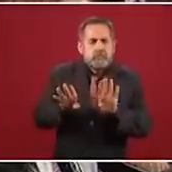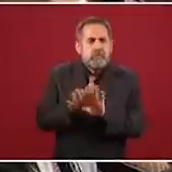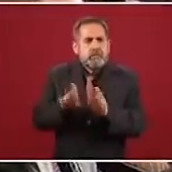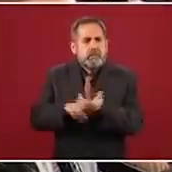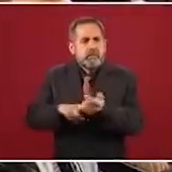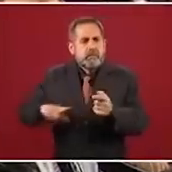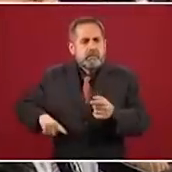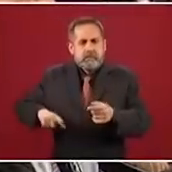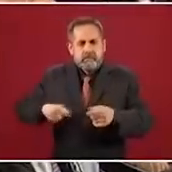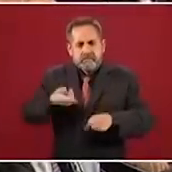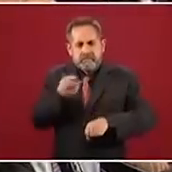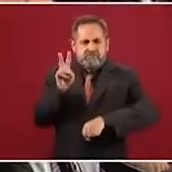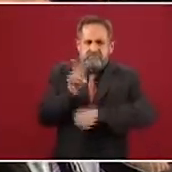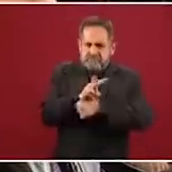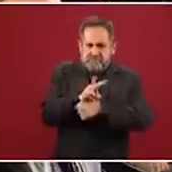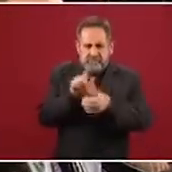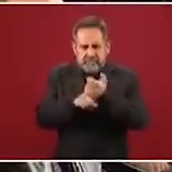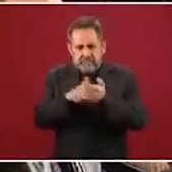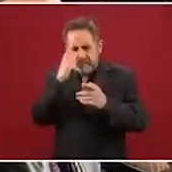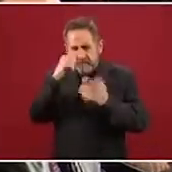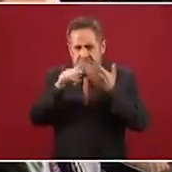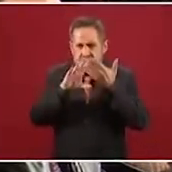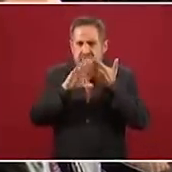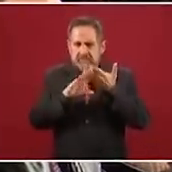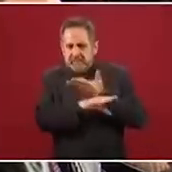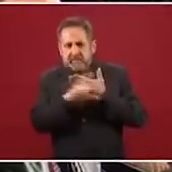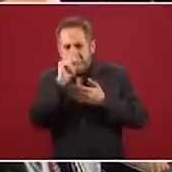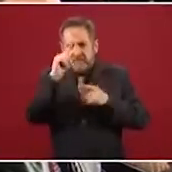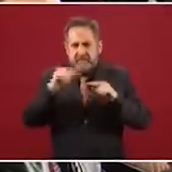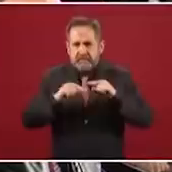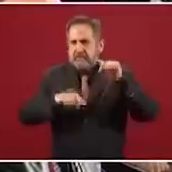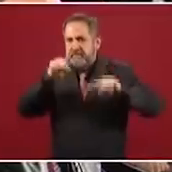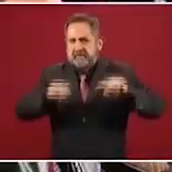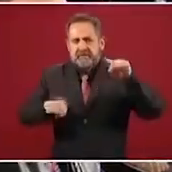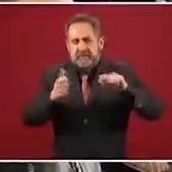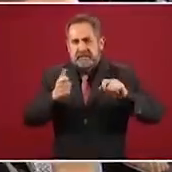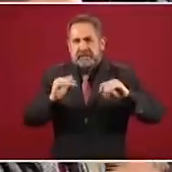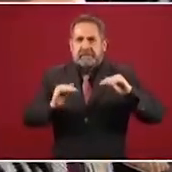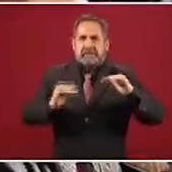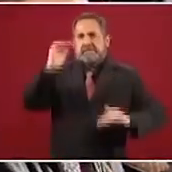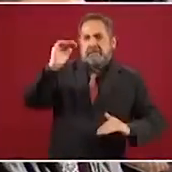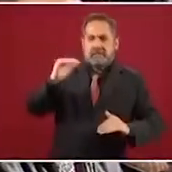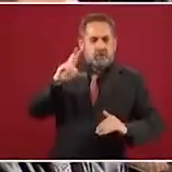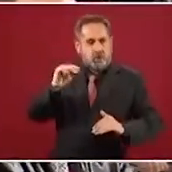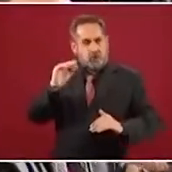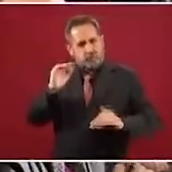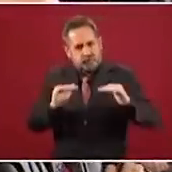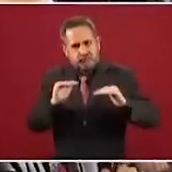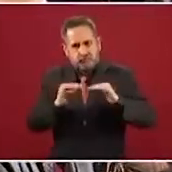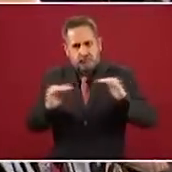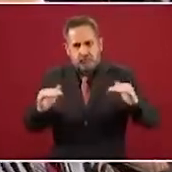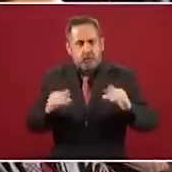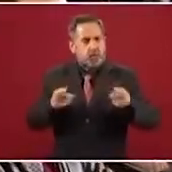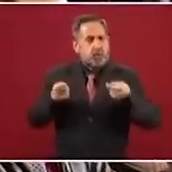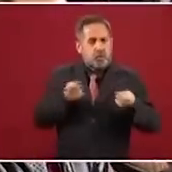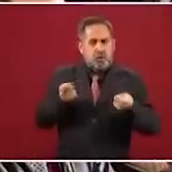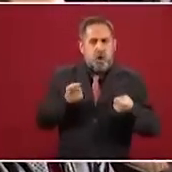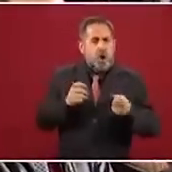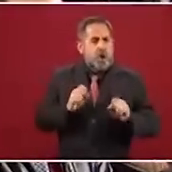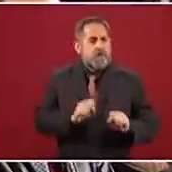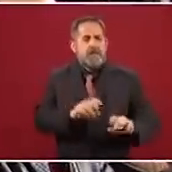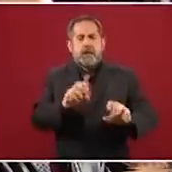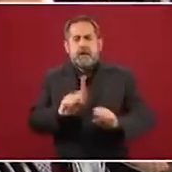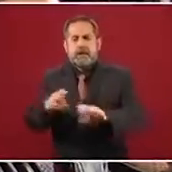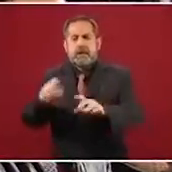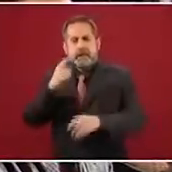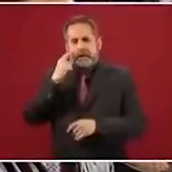federal para evitar estos desfases tan grandes entre los estados? ¿O habrá mayor control o se les dejará igual la